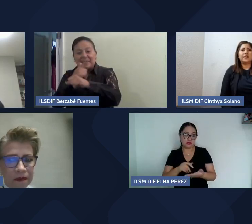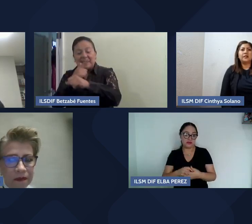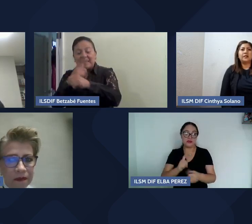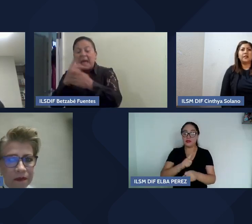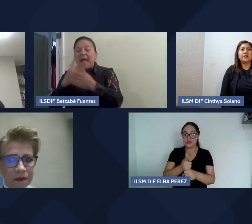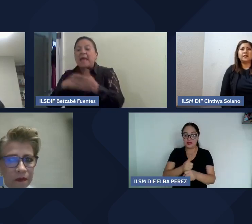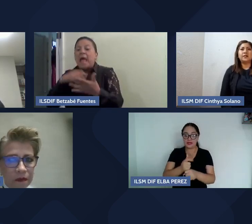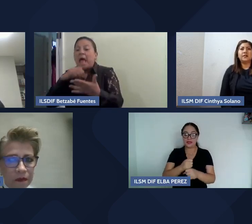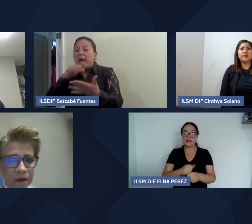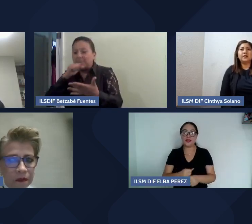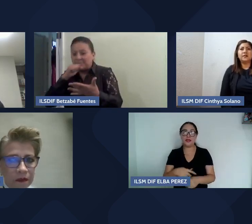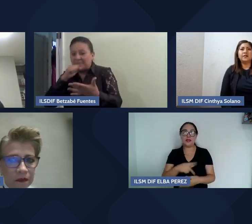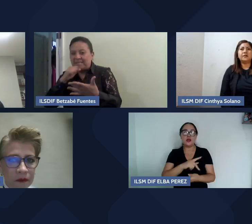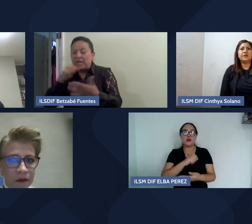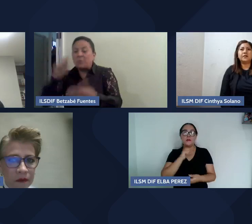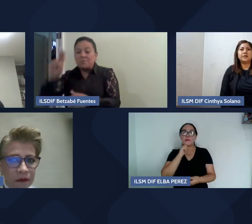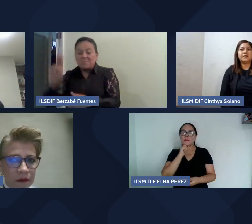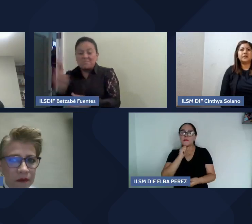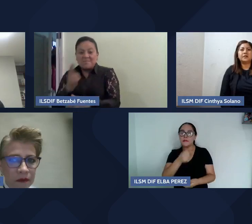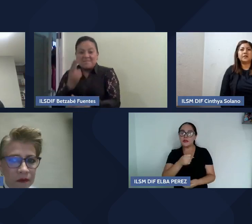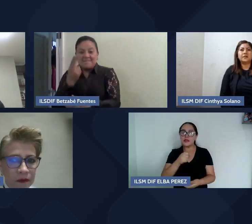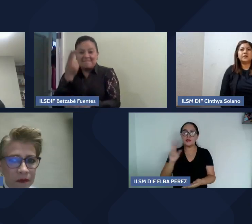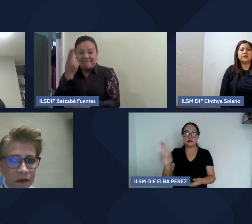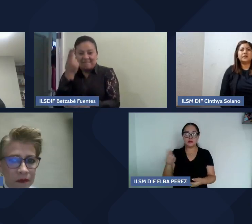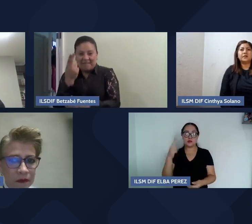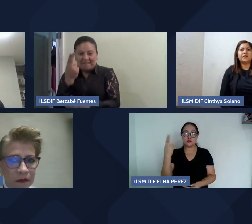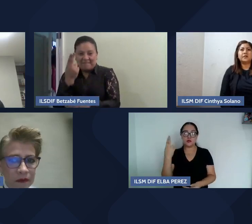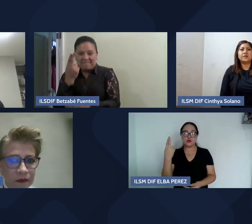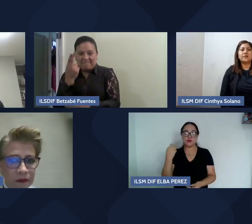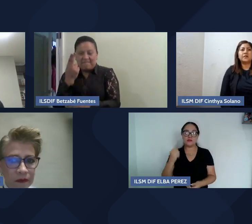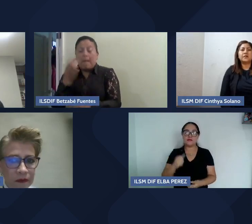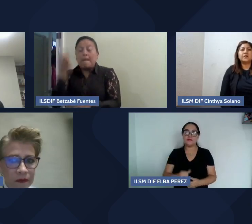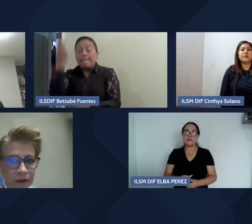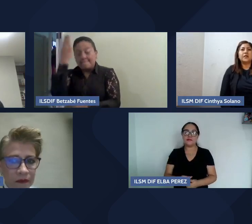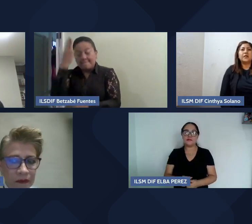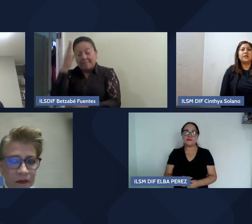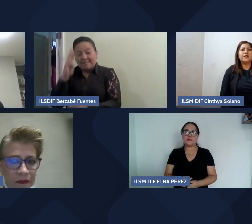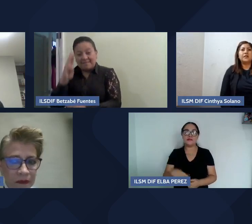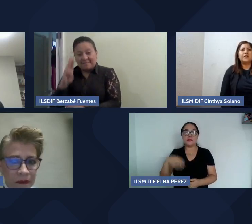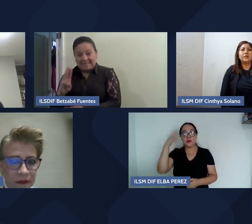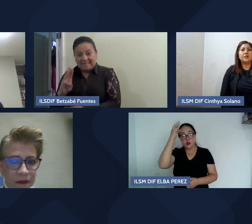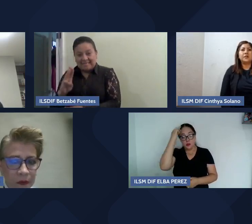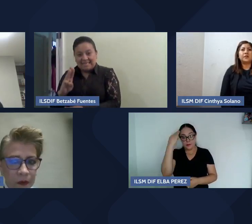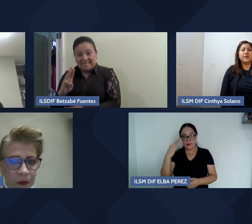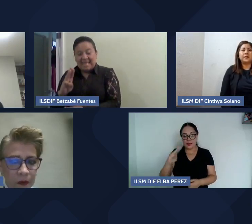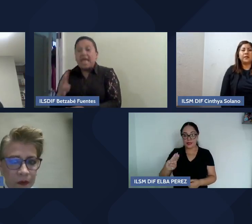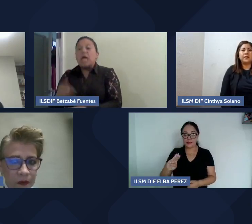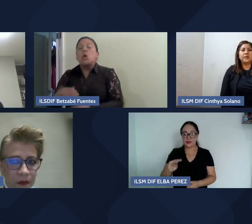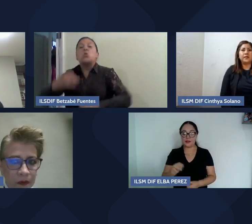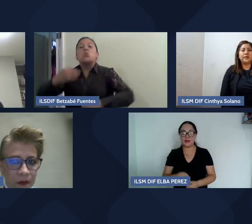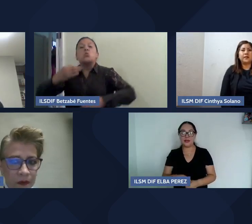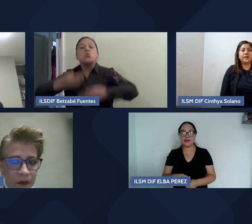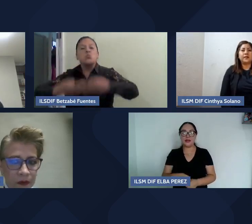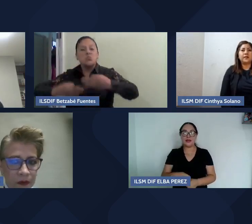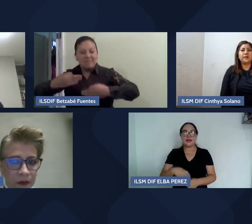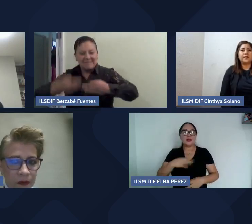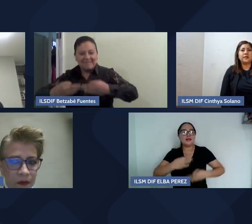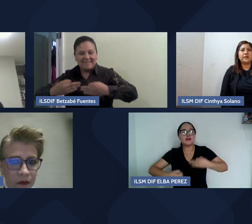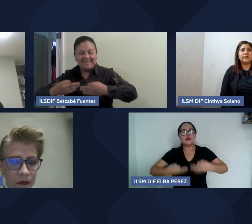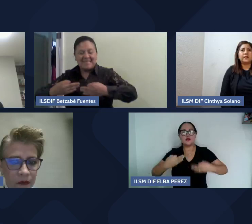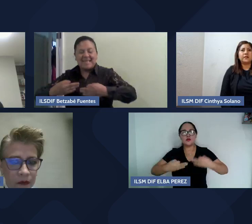por la Universidad Nacional Autónoma de México. Maestrada en Procuración de Justicia Electoral por el Instituto Nacional de